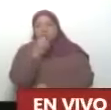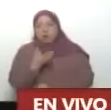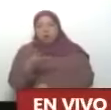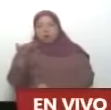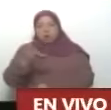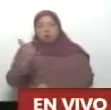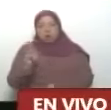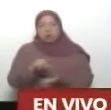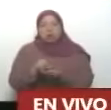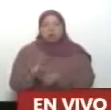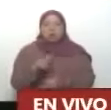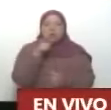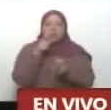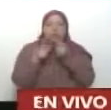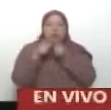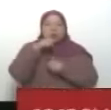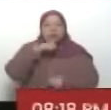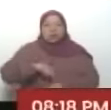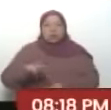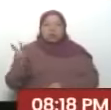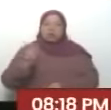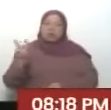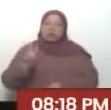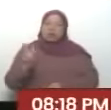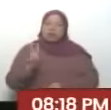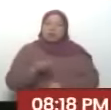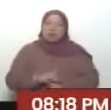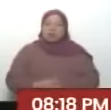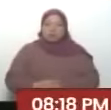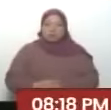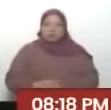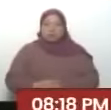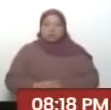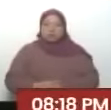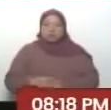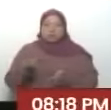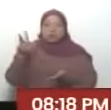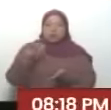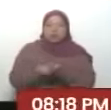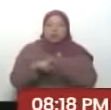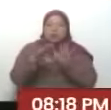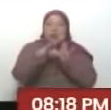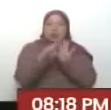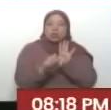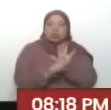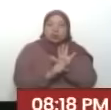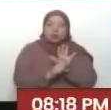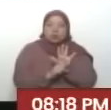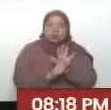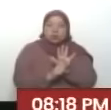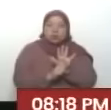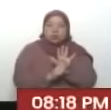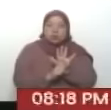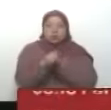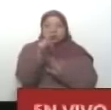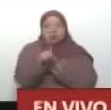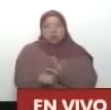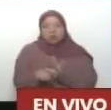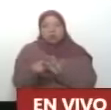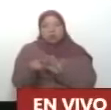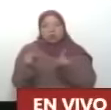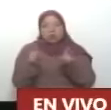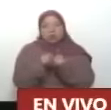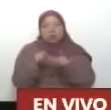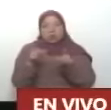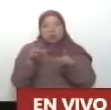importante, era el primer referéndum de la historia. El referéndum para aprobar la constitución, que fue también un poco